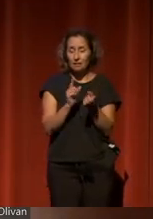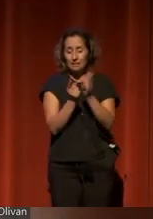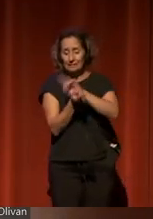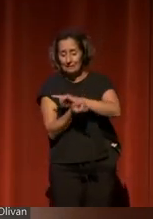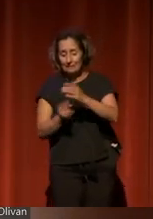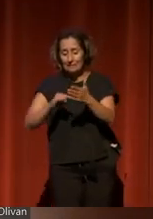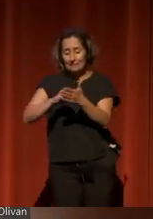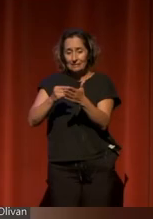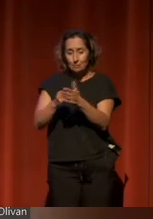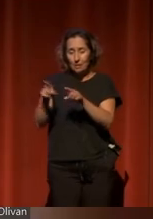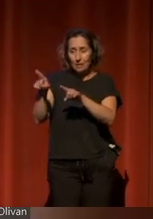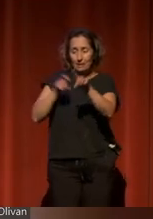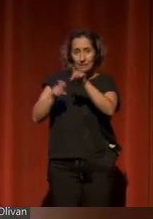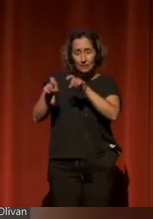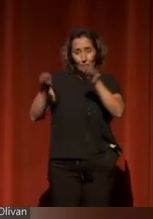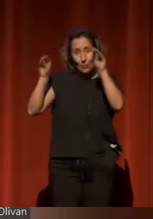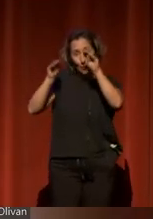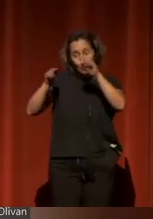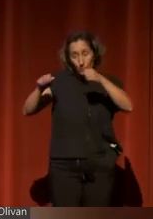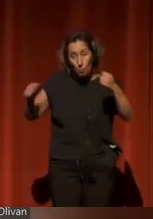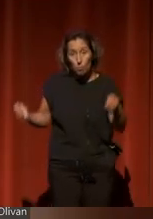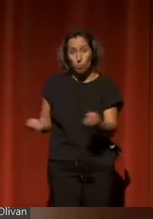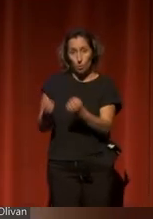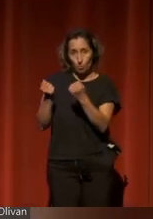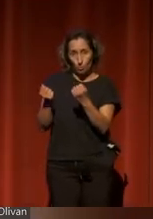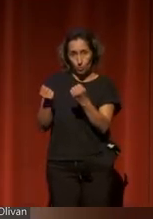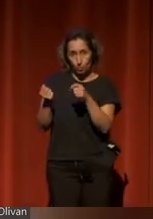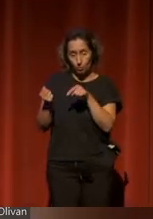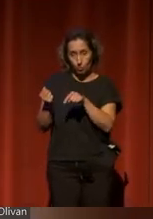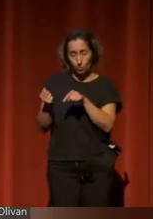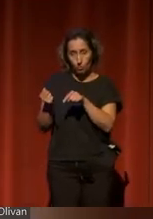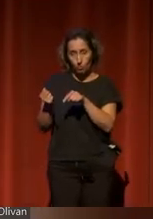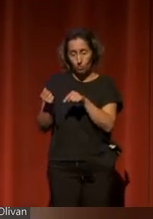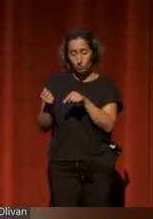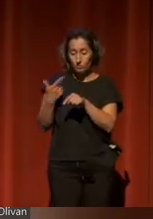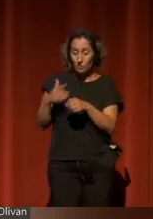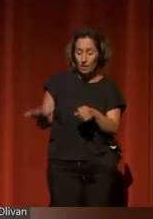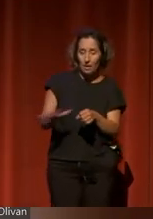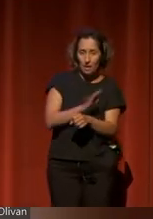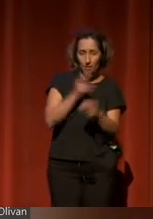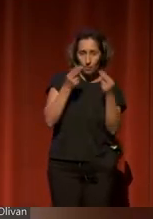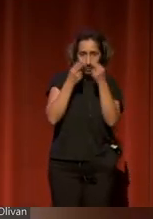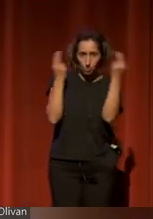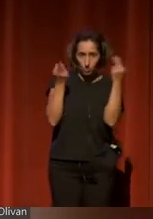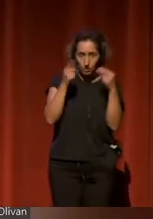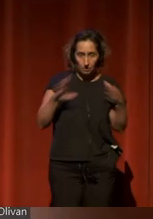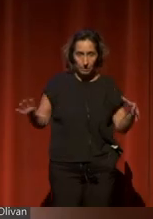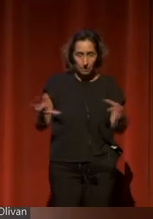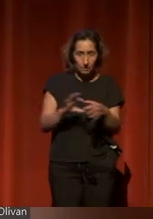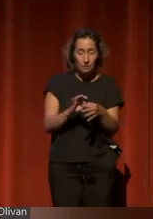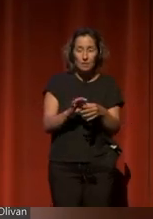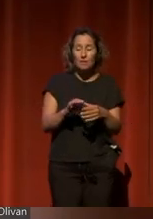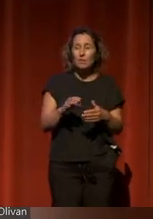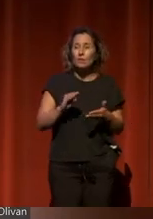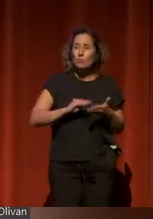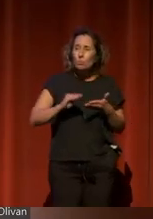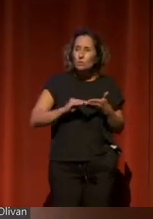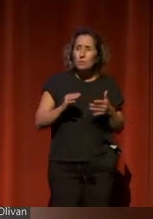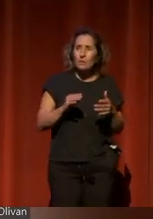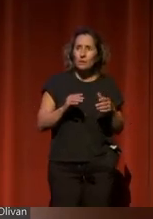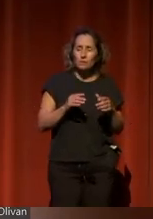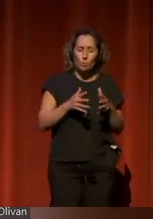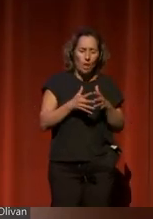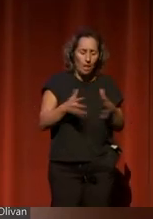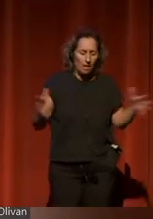sistemas de selección de formación y de promoción en en el ámbito público no y bueno a gran escala muchas veces es difícil pero a